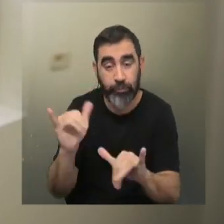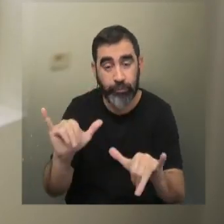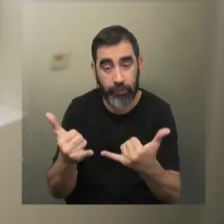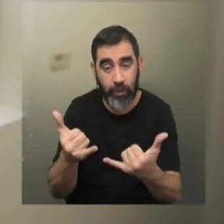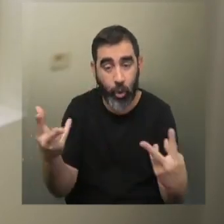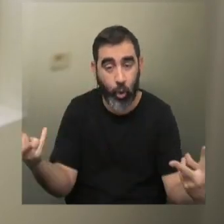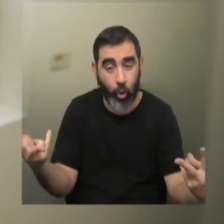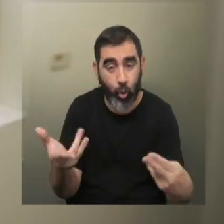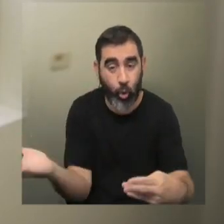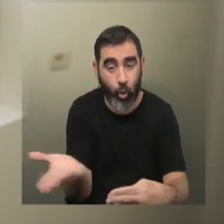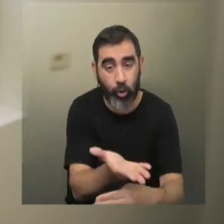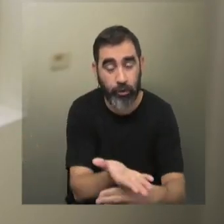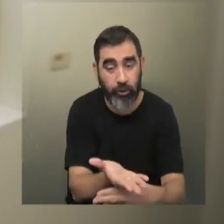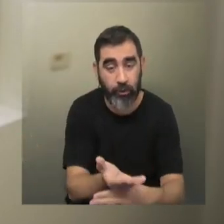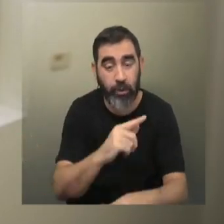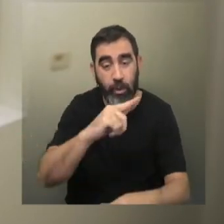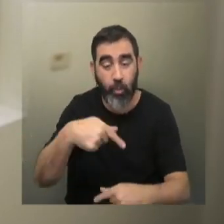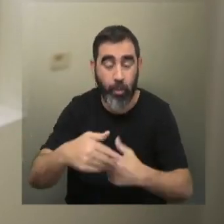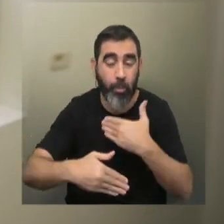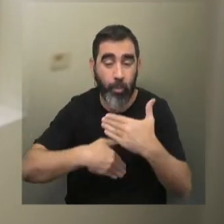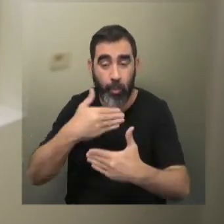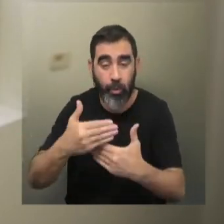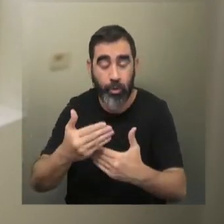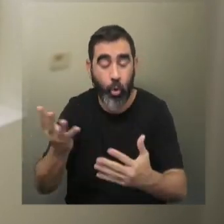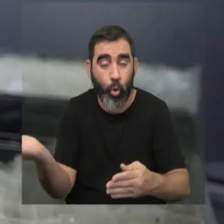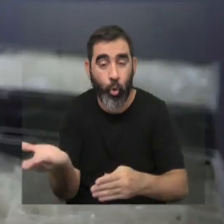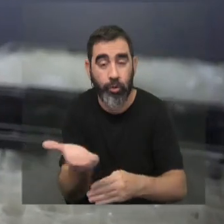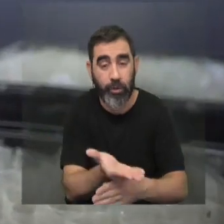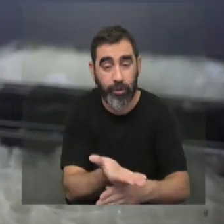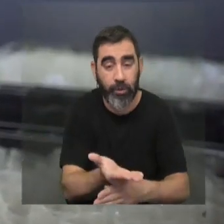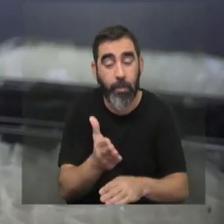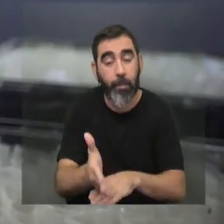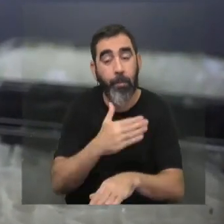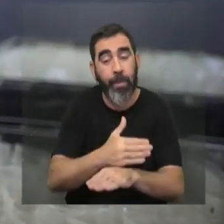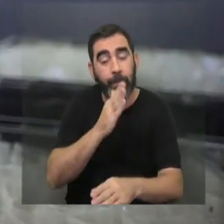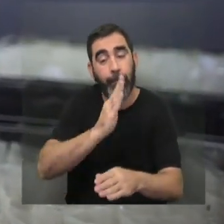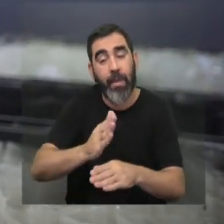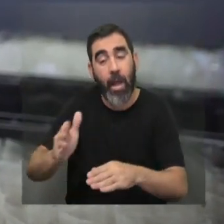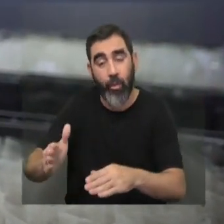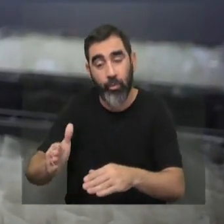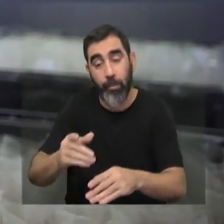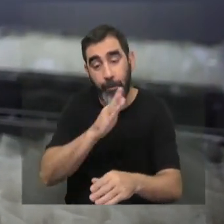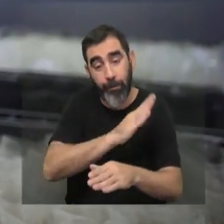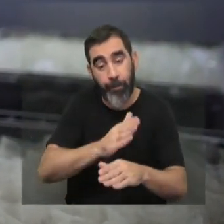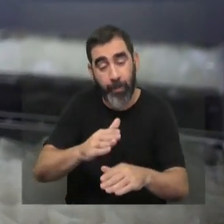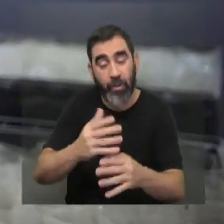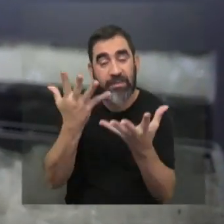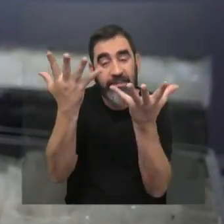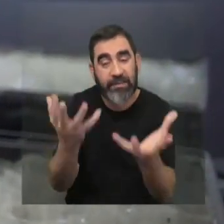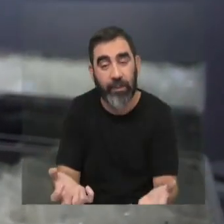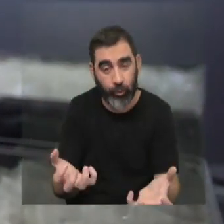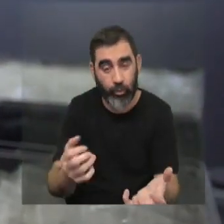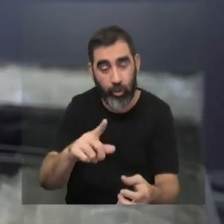se corta, y en el proceso de cosecha también se hace un prepicado, y en ese prepicado después un